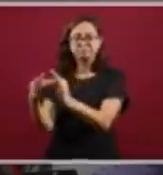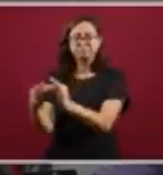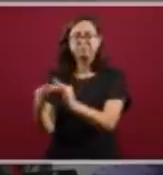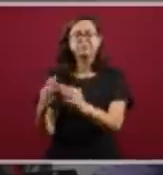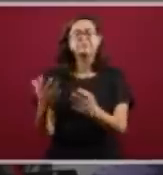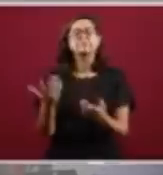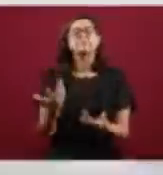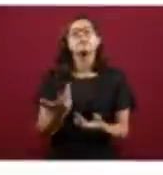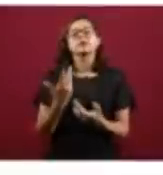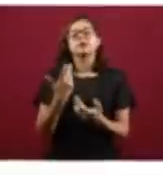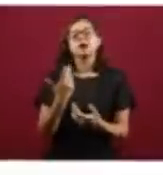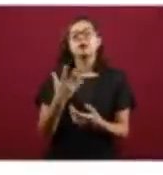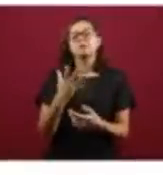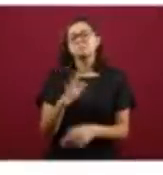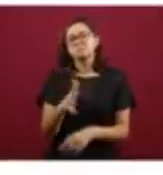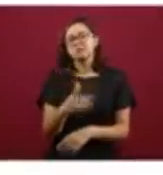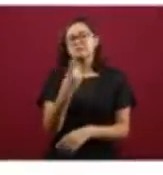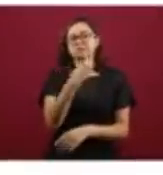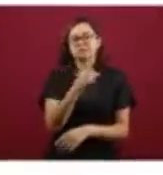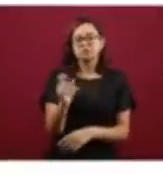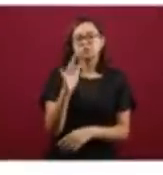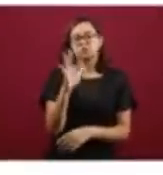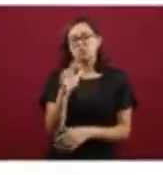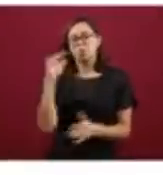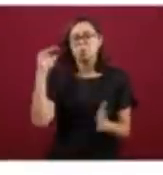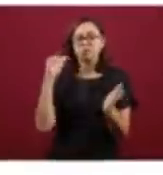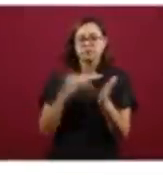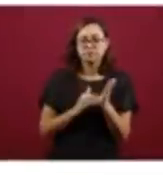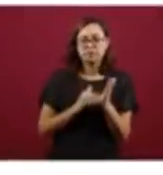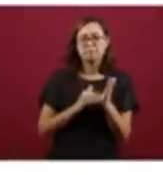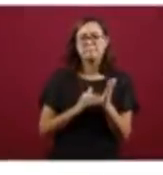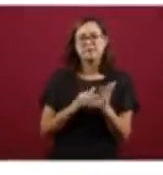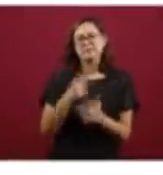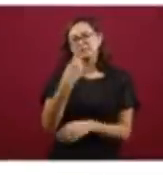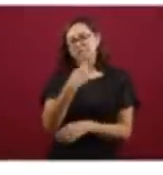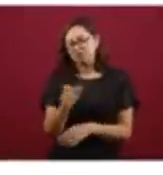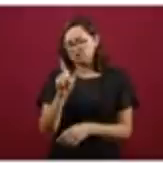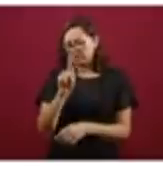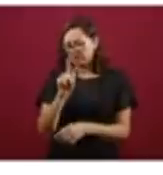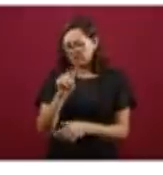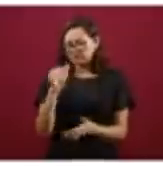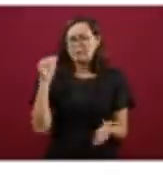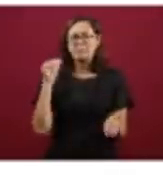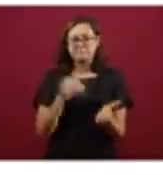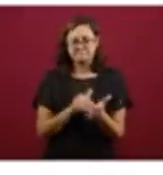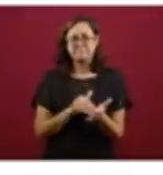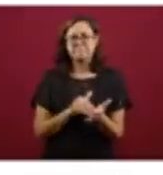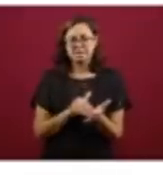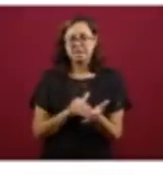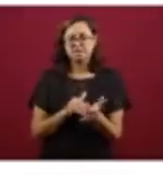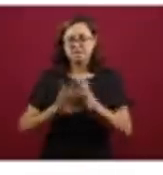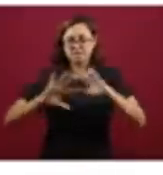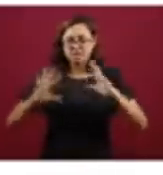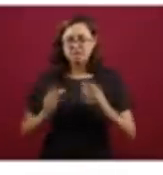de 150 mil, más o menos, más, casi 170 mil, para hacer 700